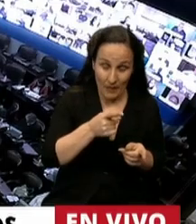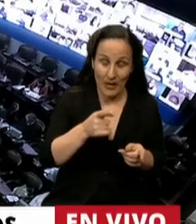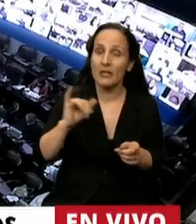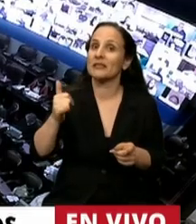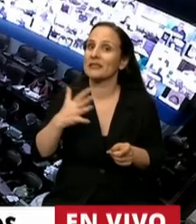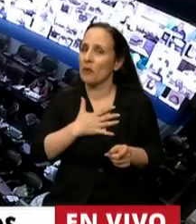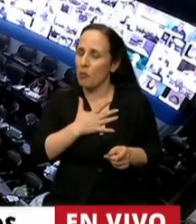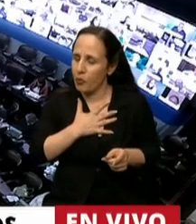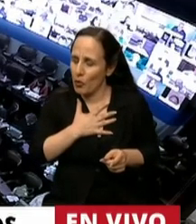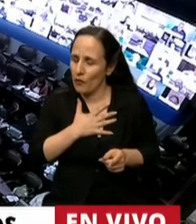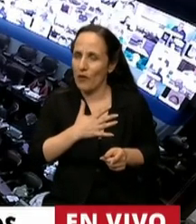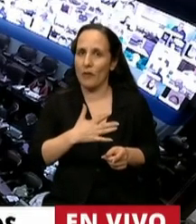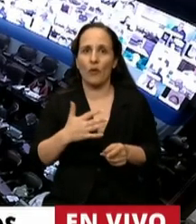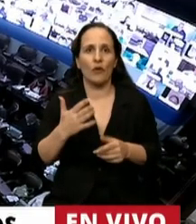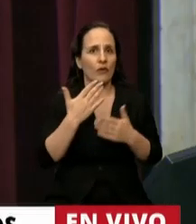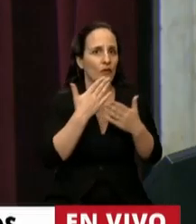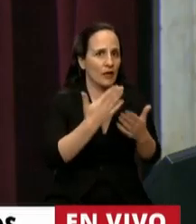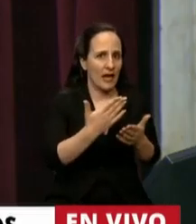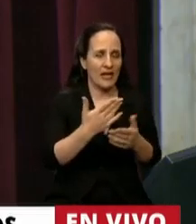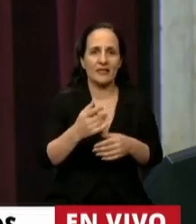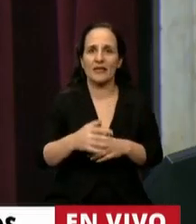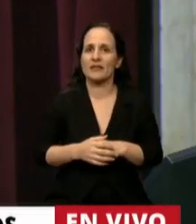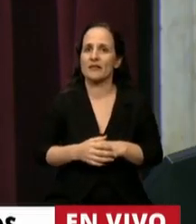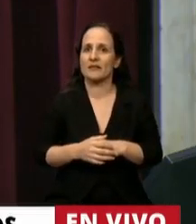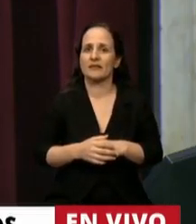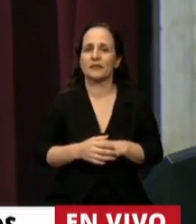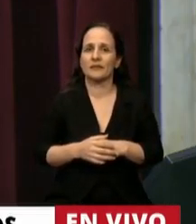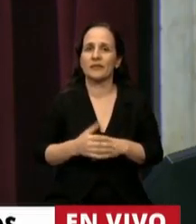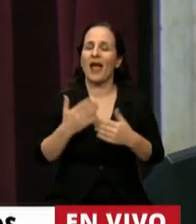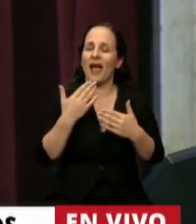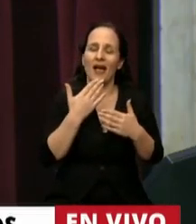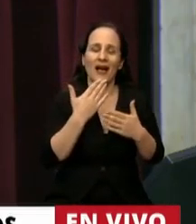por favor. Gracias, gracias, presidente. Diputada Aida Beatriz Ayala.